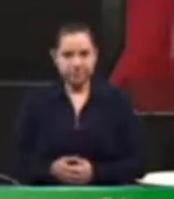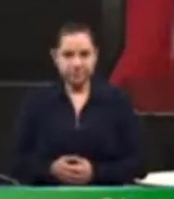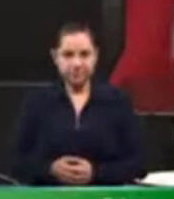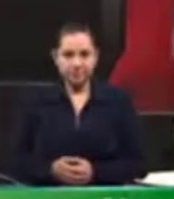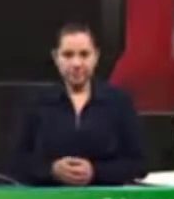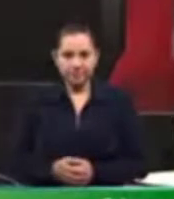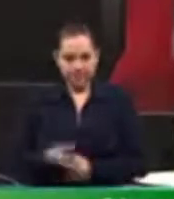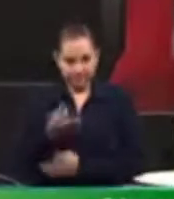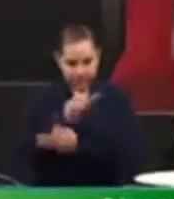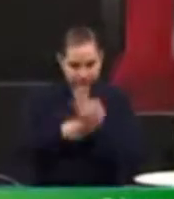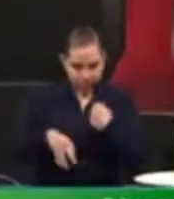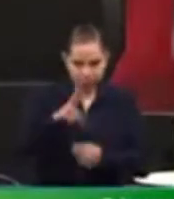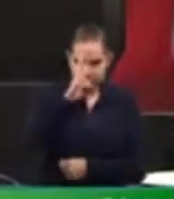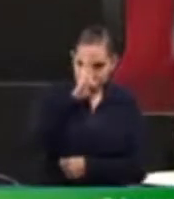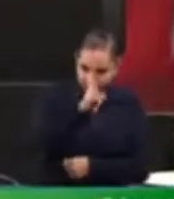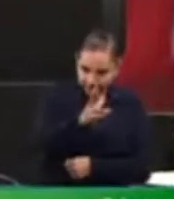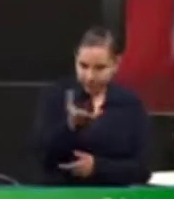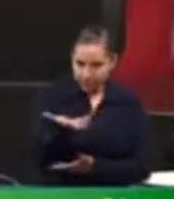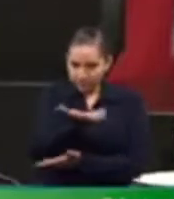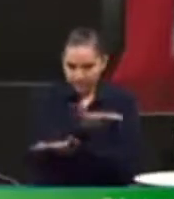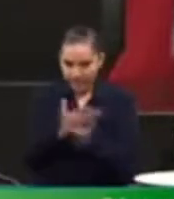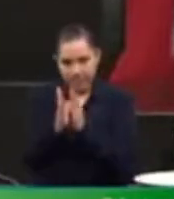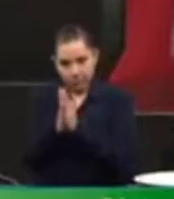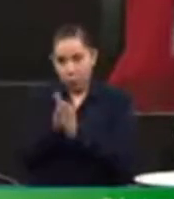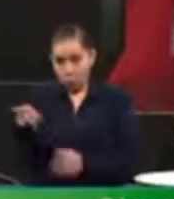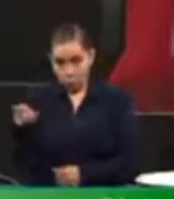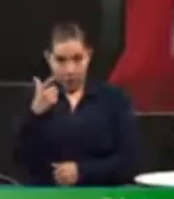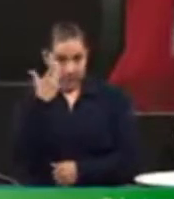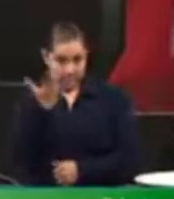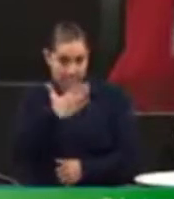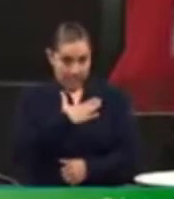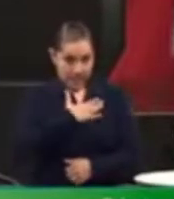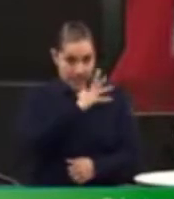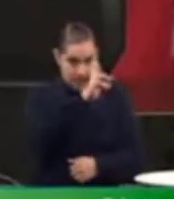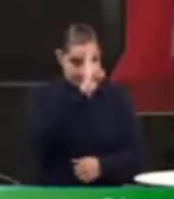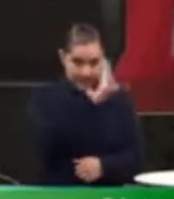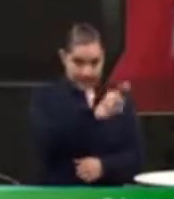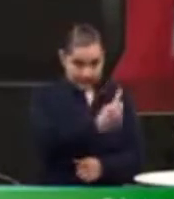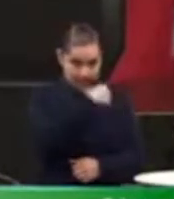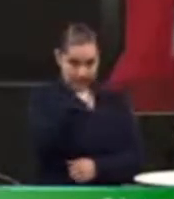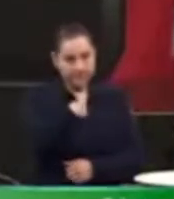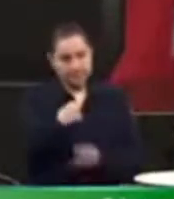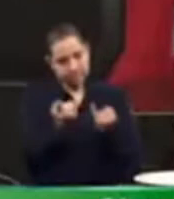De todas y todos. Y para pedir respeto hay que dar respeto.